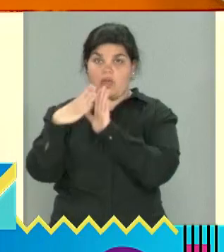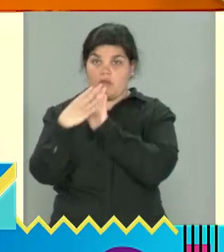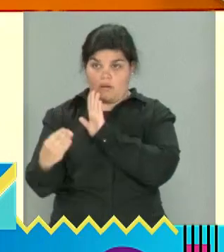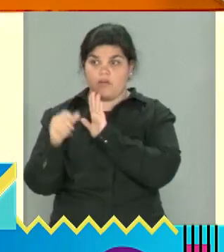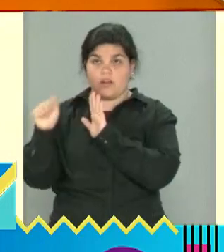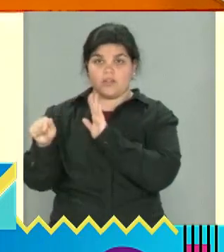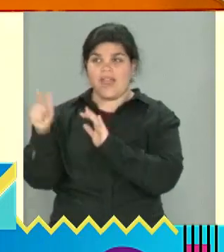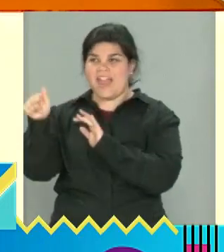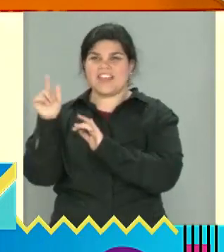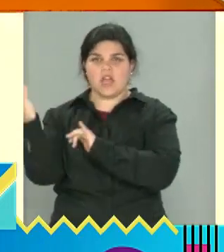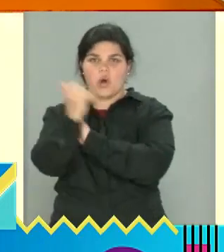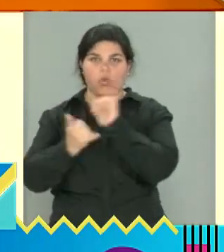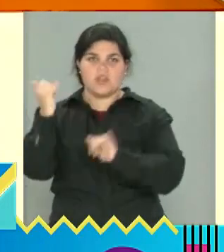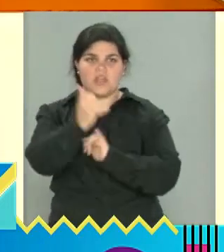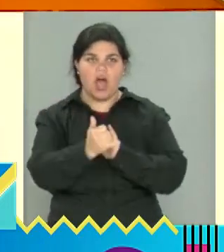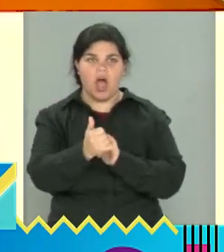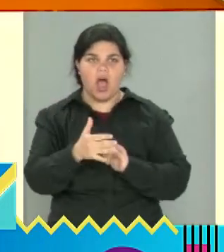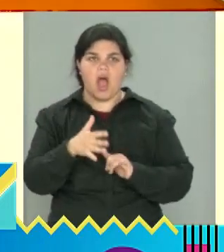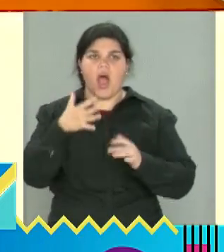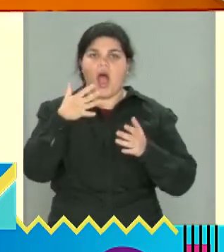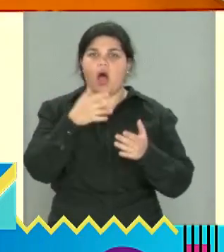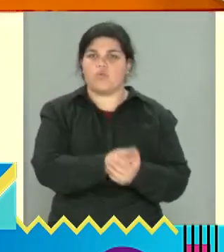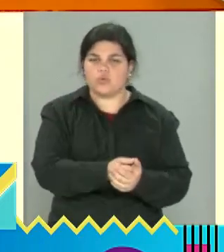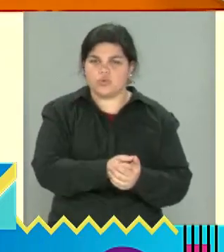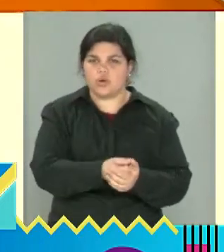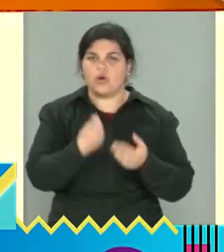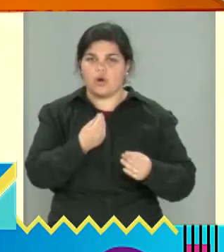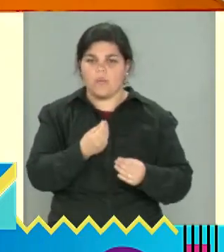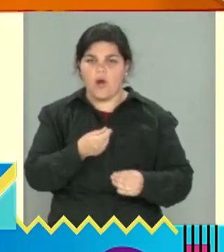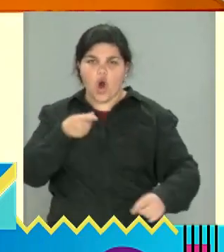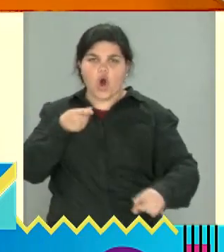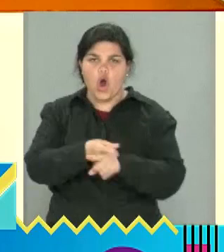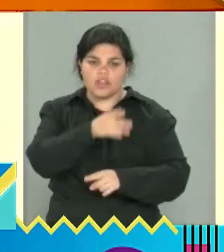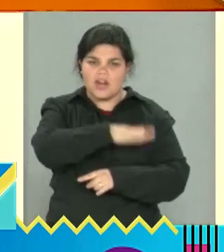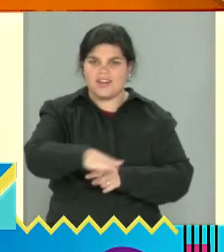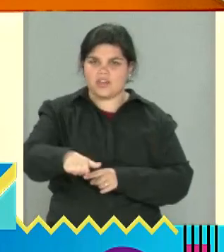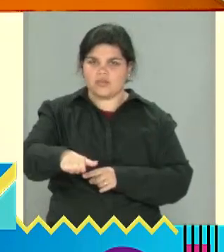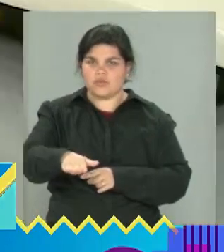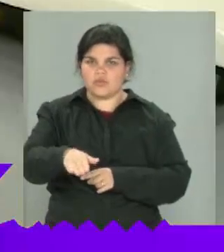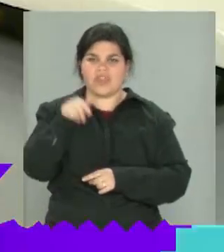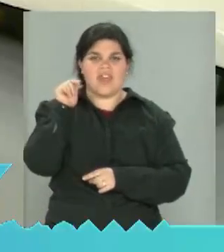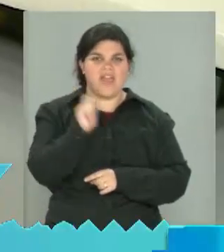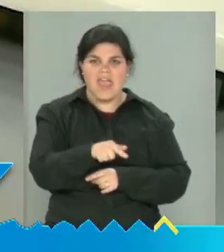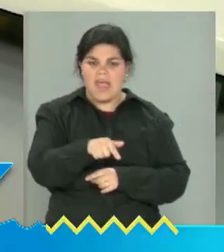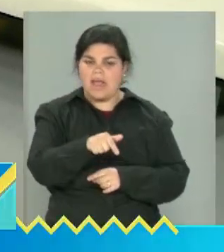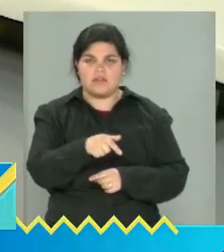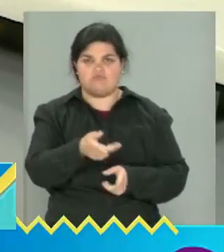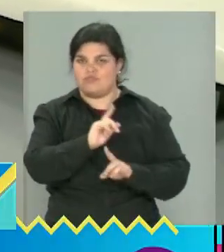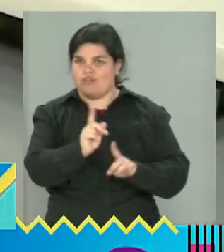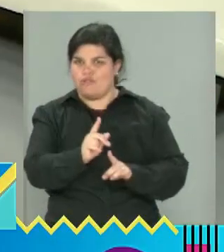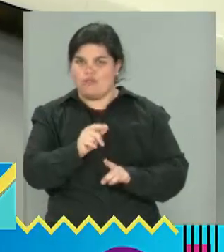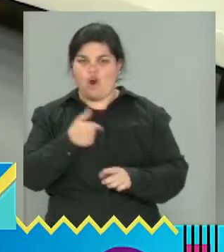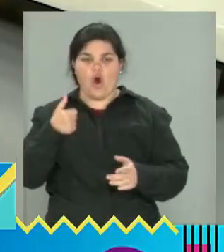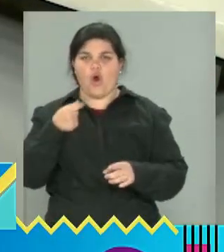porque el abuso sexual no es infantil, sino que es hacia o contra un niño. Y justamente lo que se